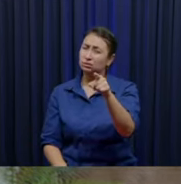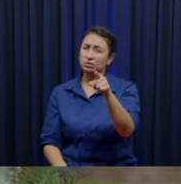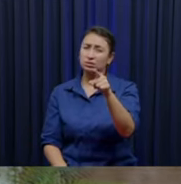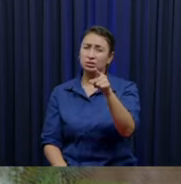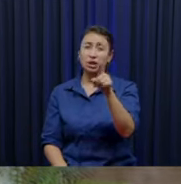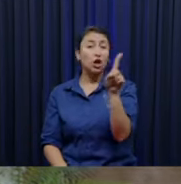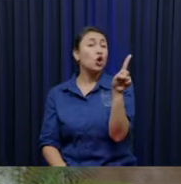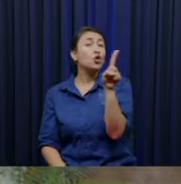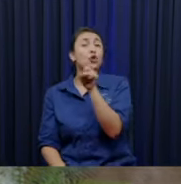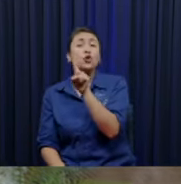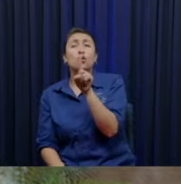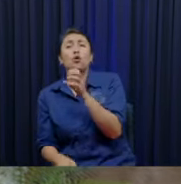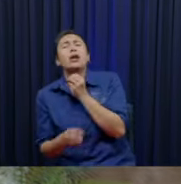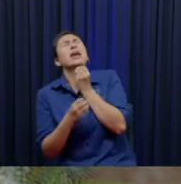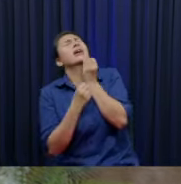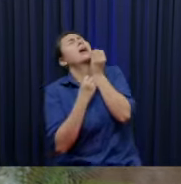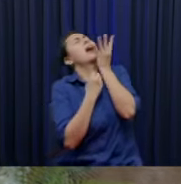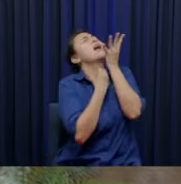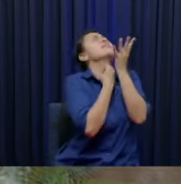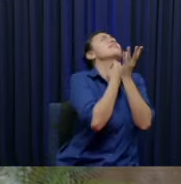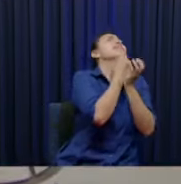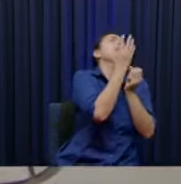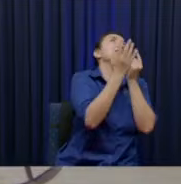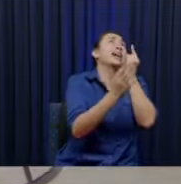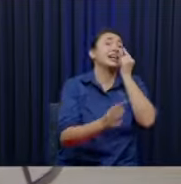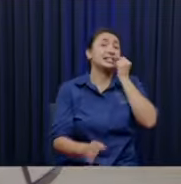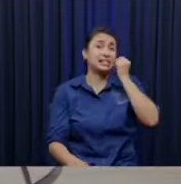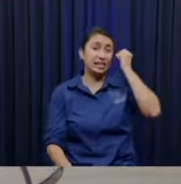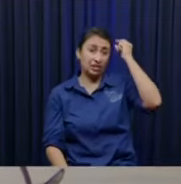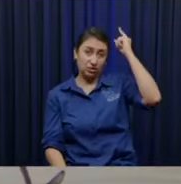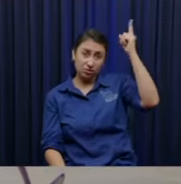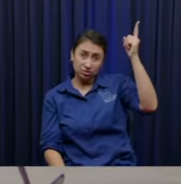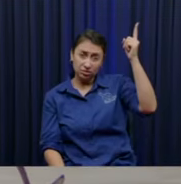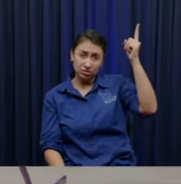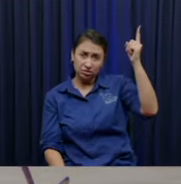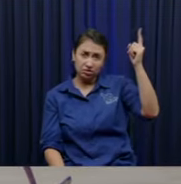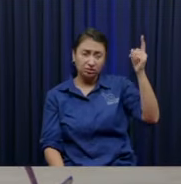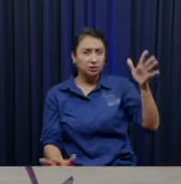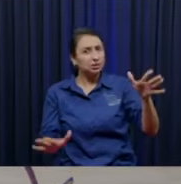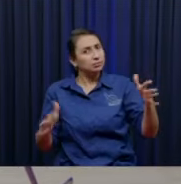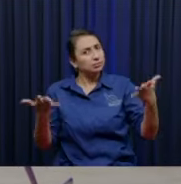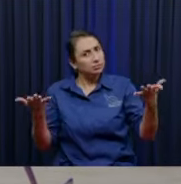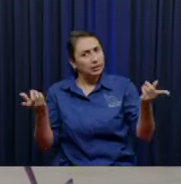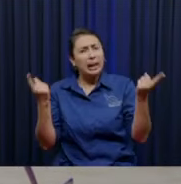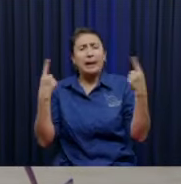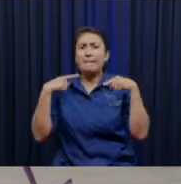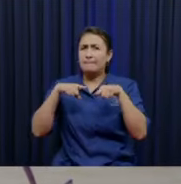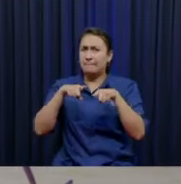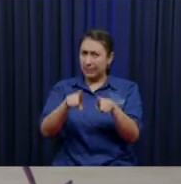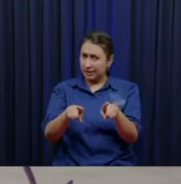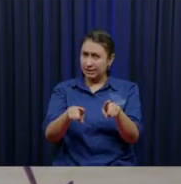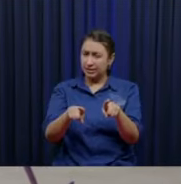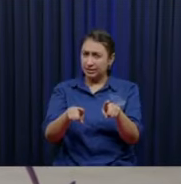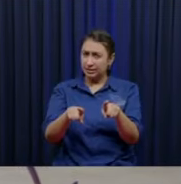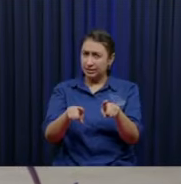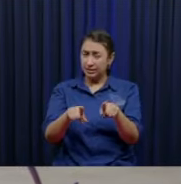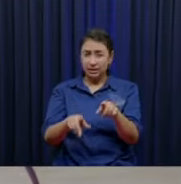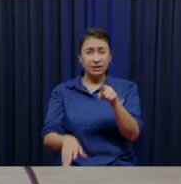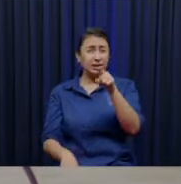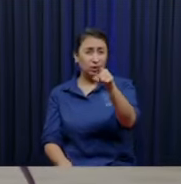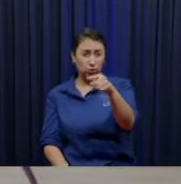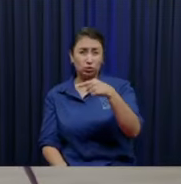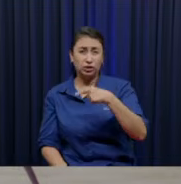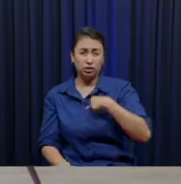No puede ser, perdón hermano, no puede ser que nosotros en nuestra búsqueda del Señor, en lo